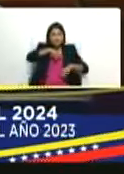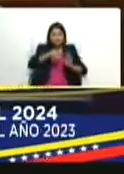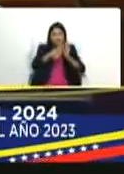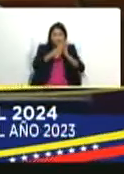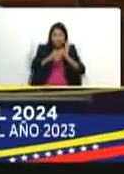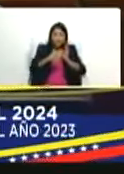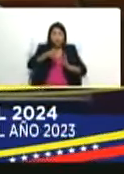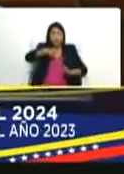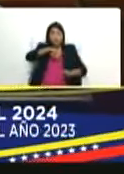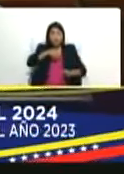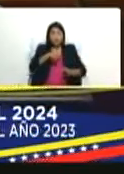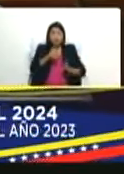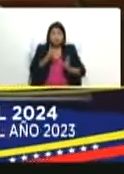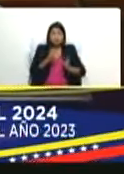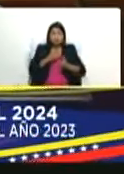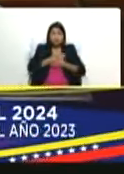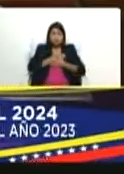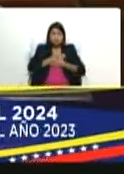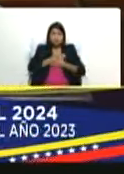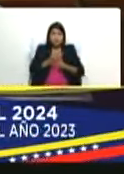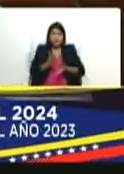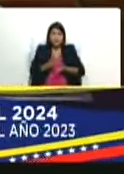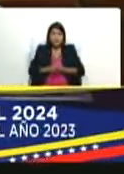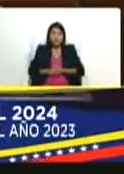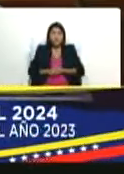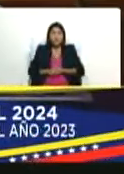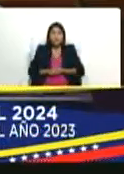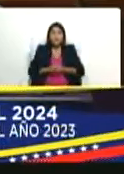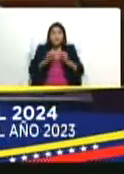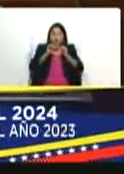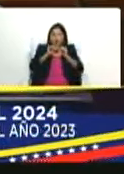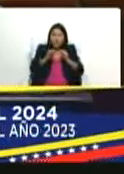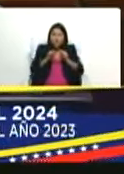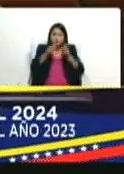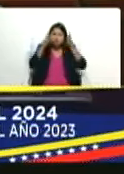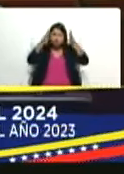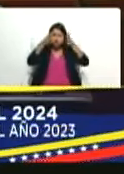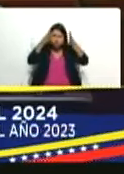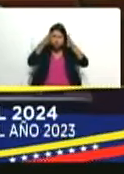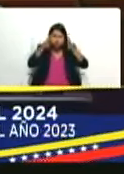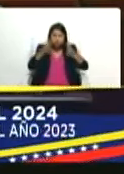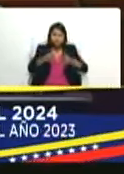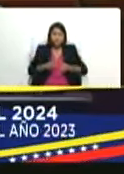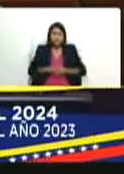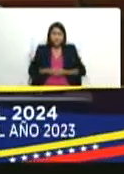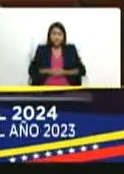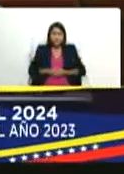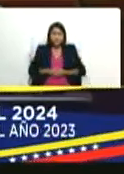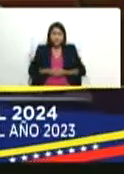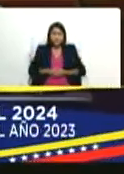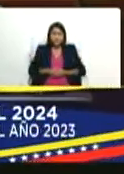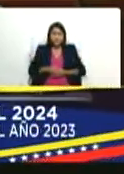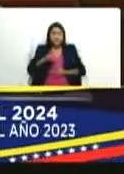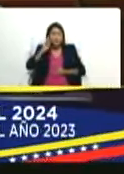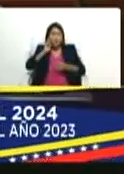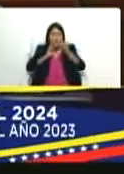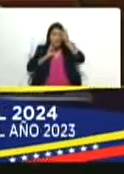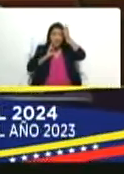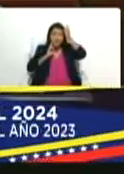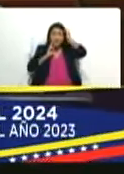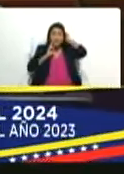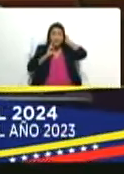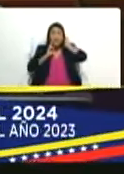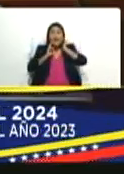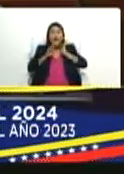nosotros estamos resueltos y resueltas a continuar inspirados en nuestra doctrina bolivariana hecha nación,